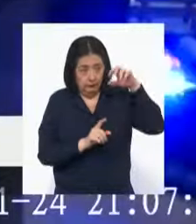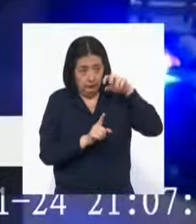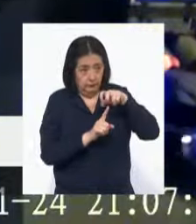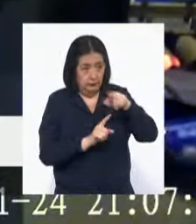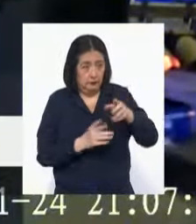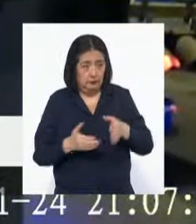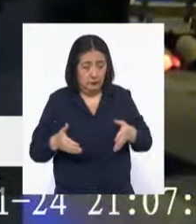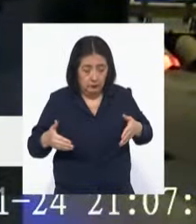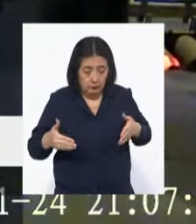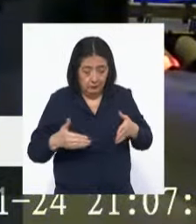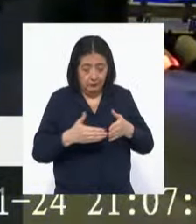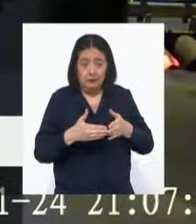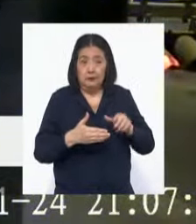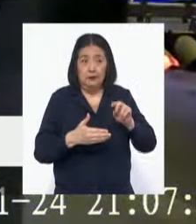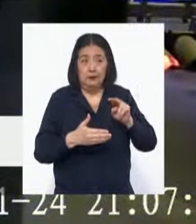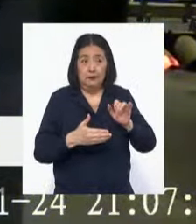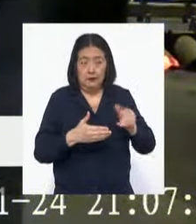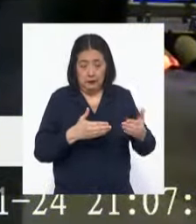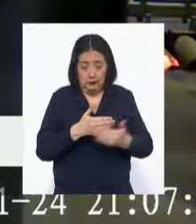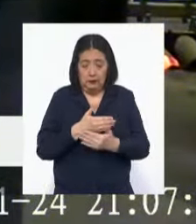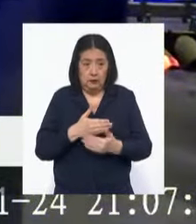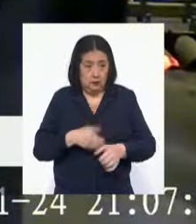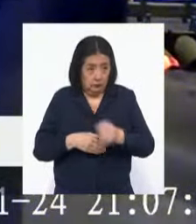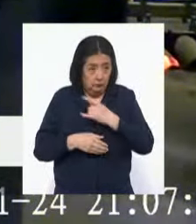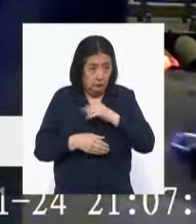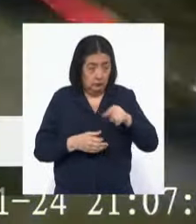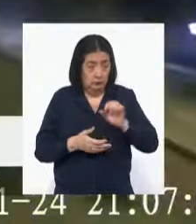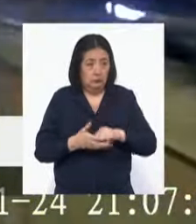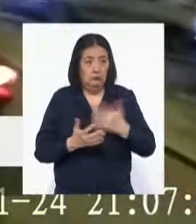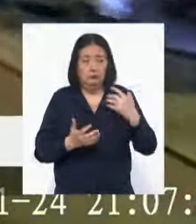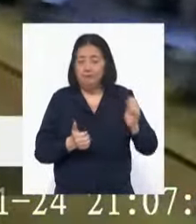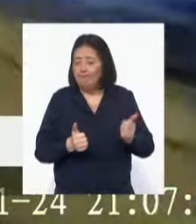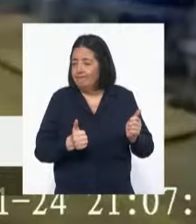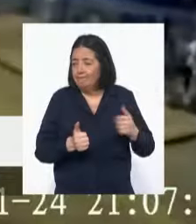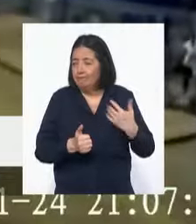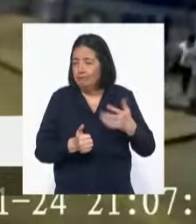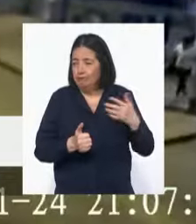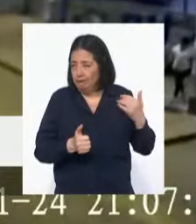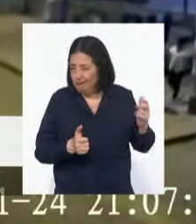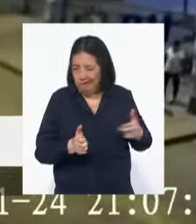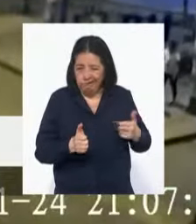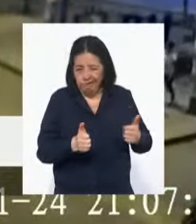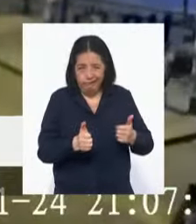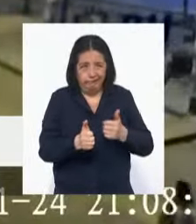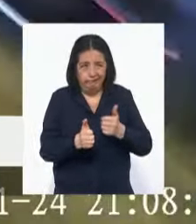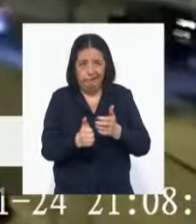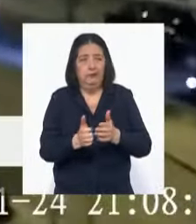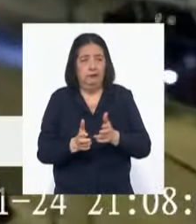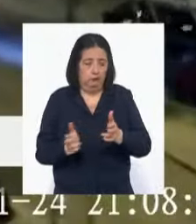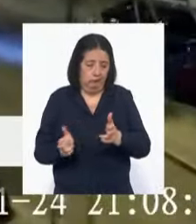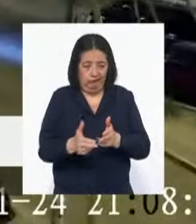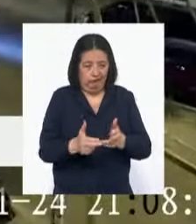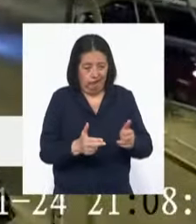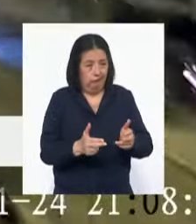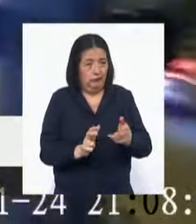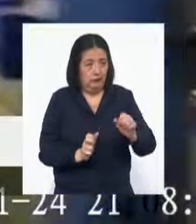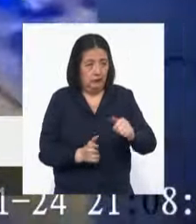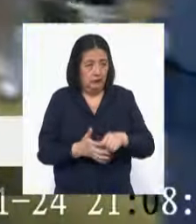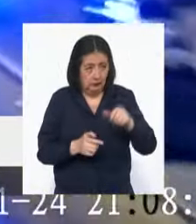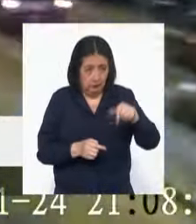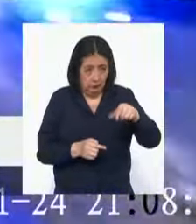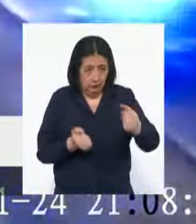en el cruce de las avenidas Naranjal y Universitaria que, tras una intensa persecución, cierran el paso de los delincuentes que se encontraban